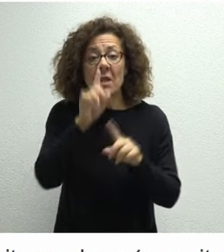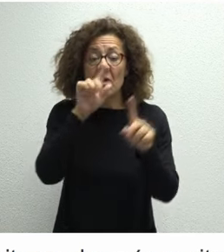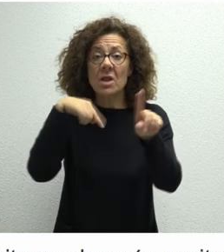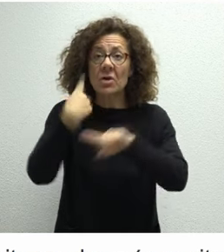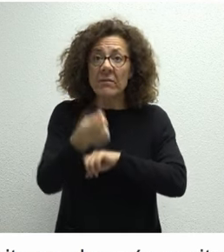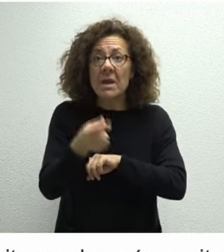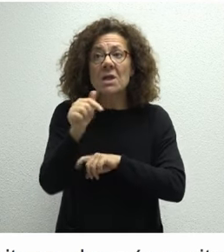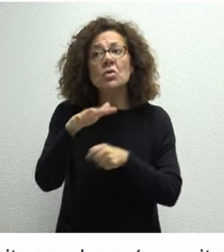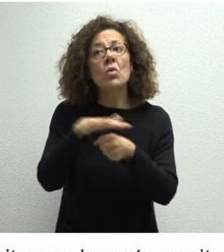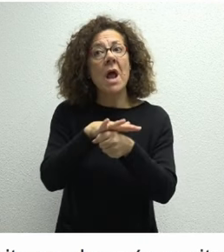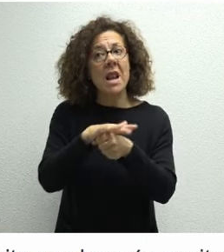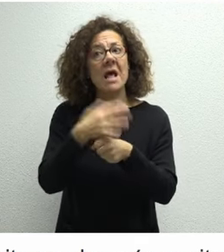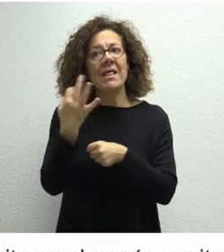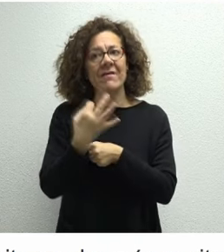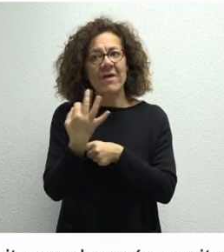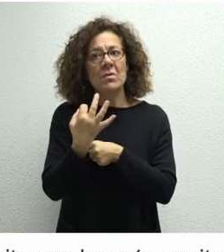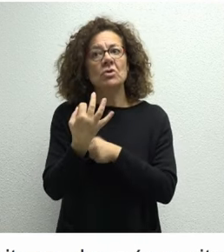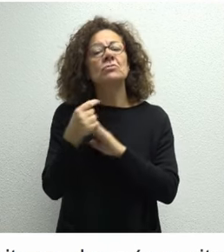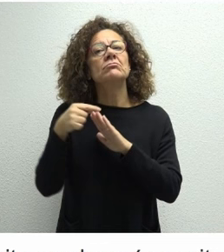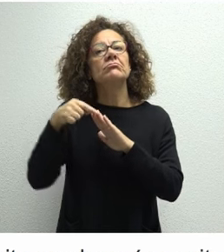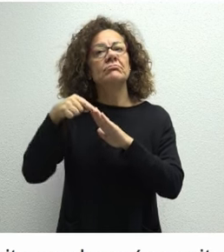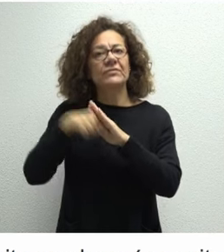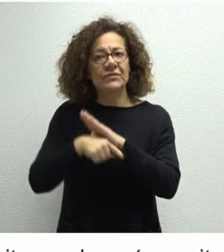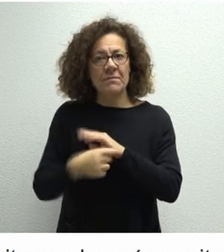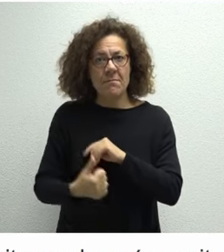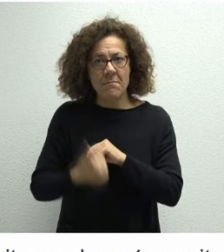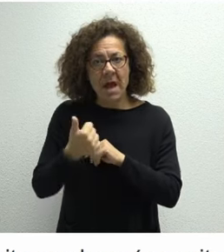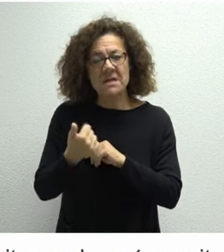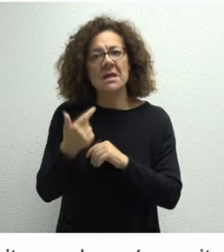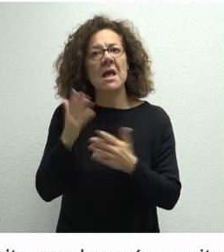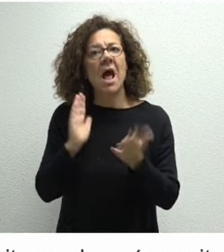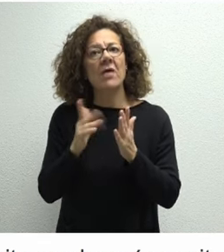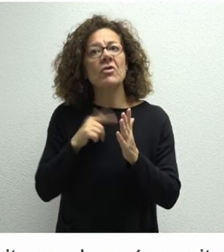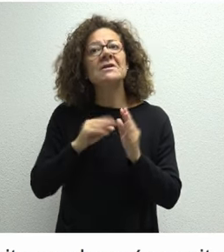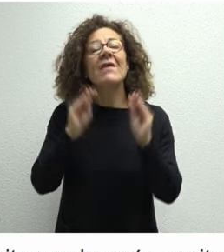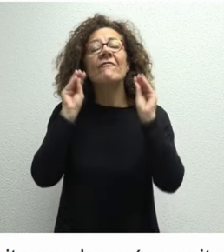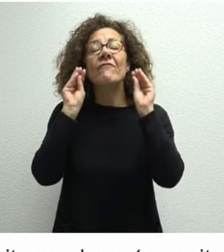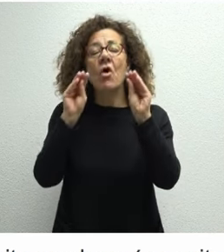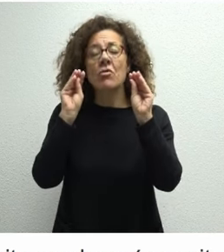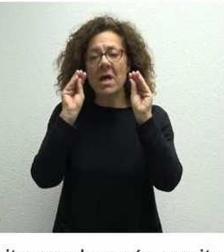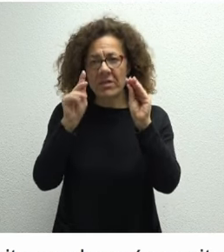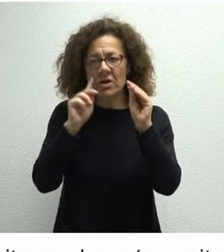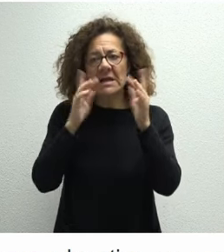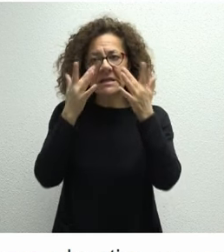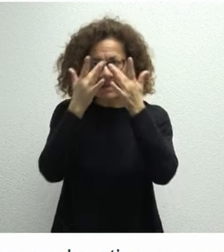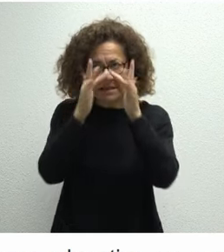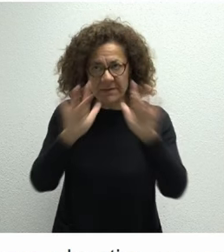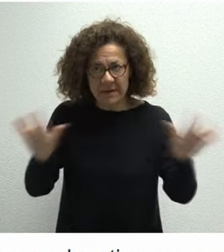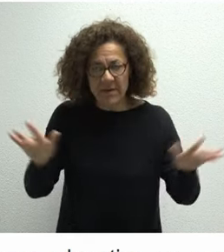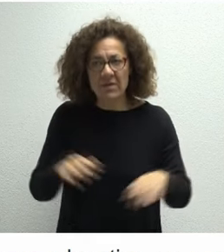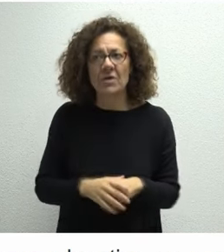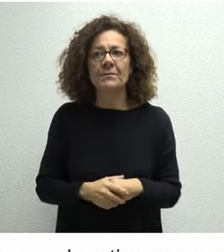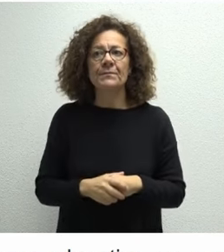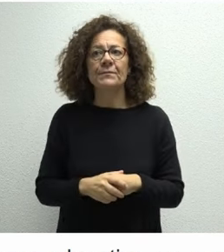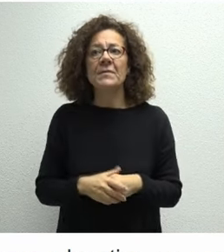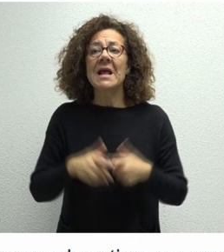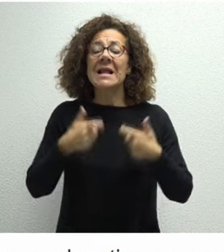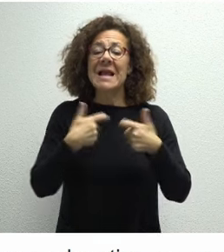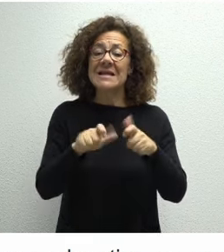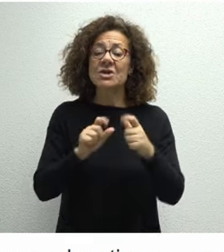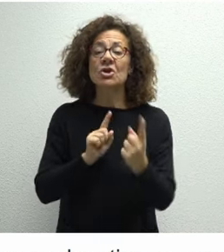donde donde tenemos que que llevar a cabo más acciones de formación y sensibilización eh las sesiones